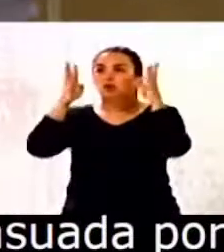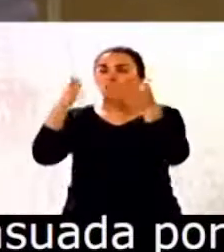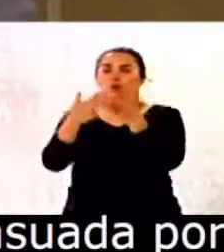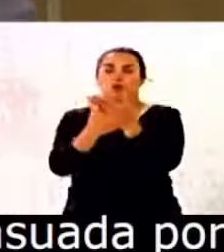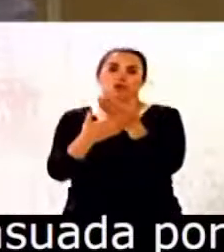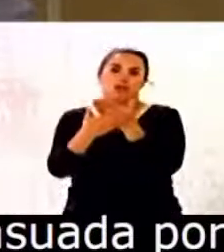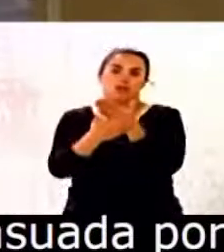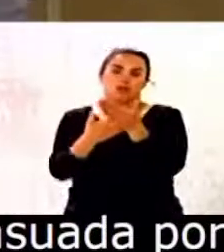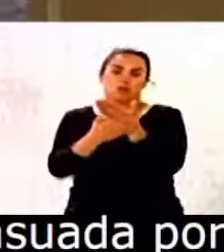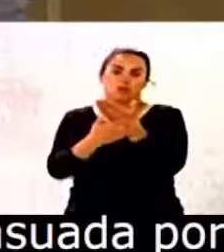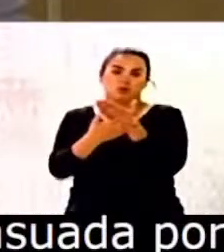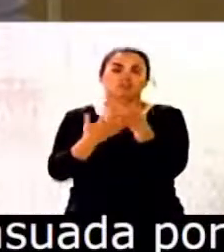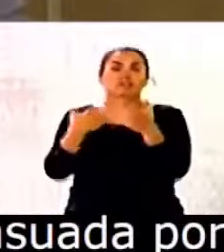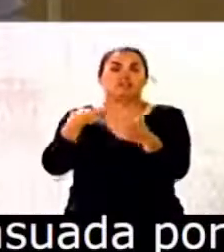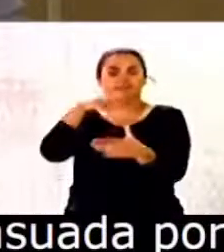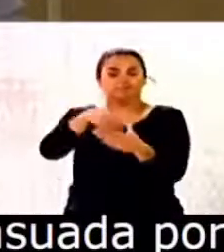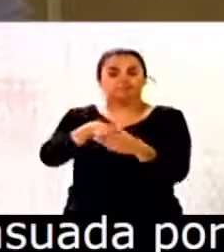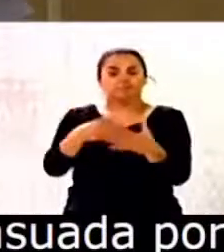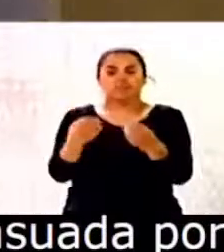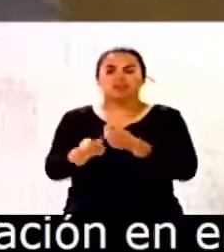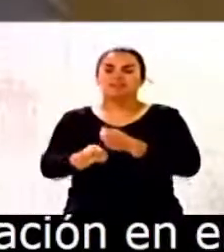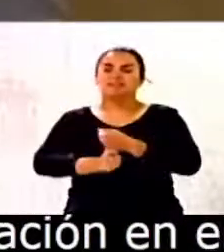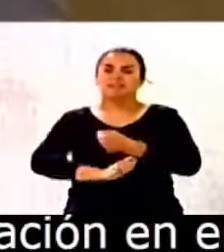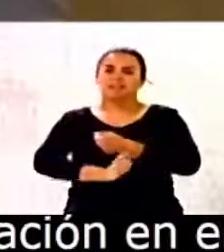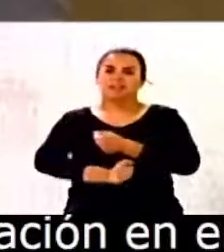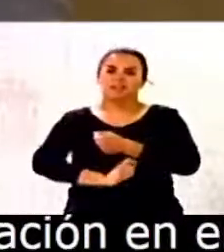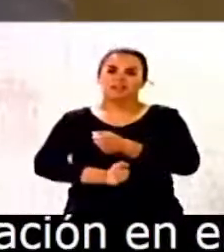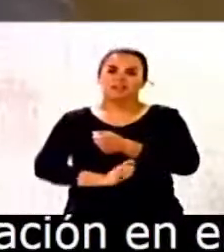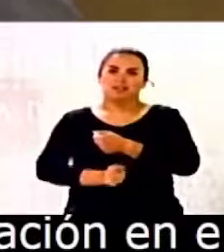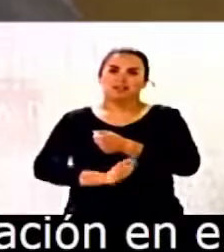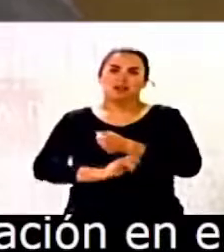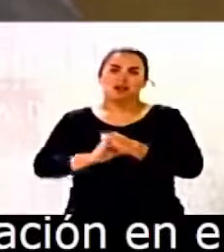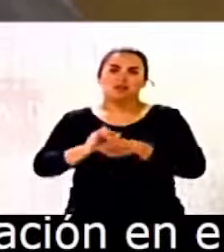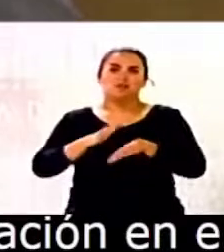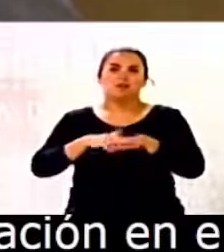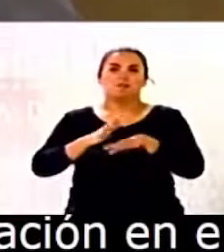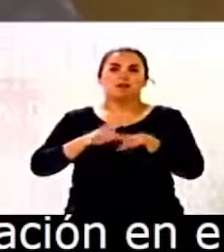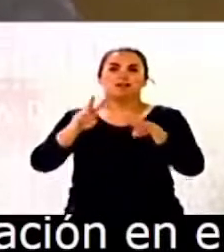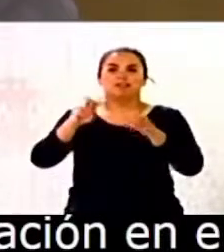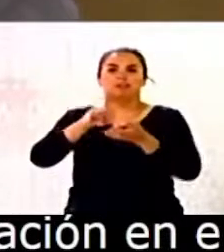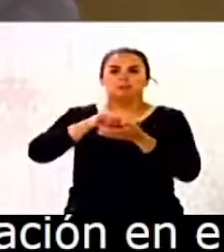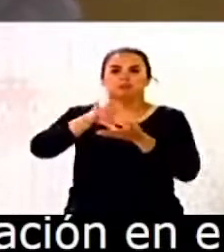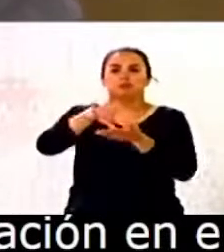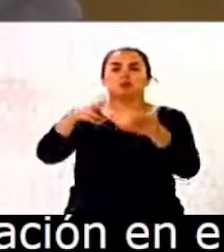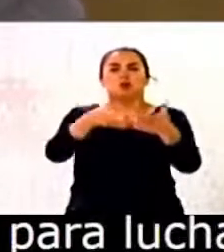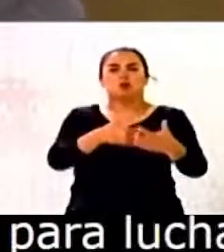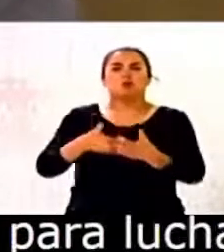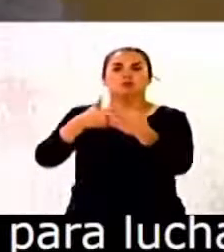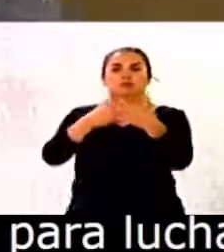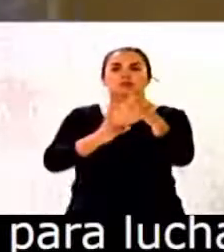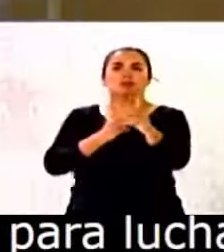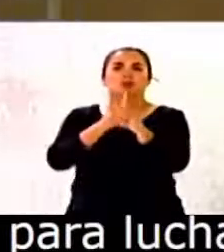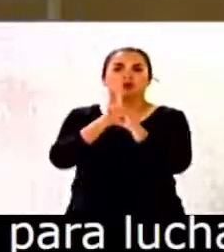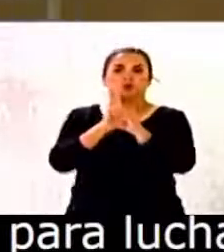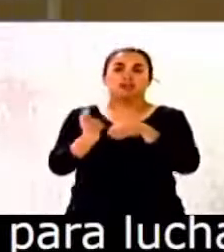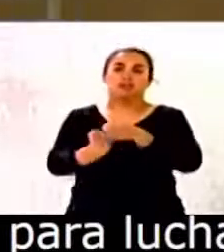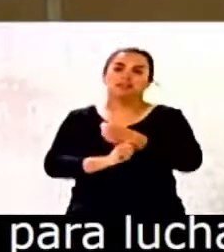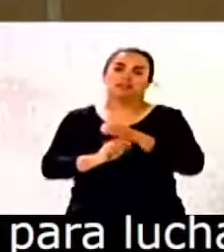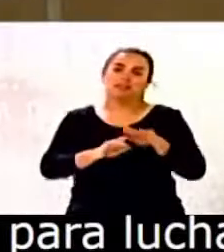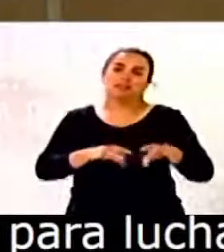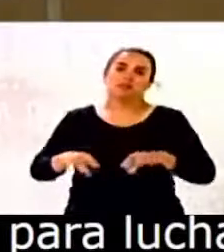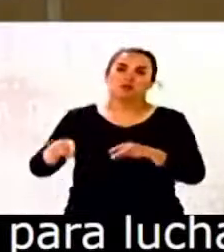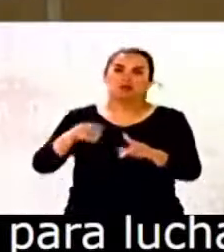Gobierno, cuenta con la estrategia para luchar contra la despoblación, con la estrategia regional